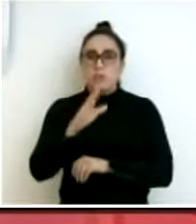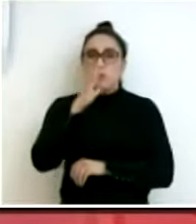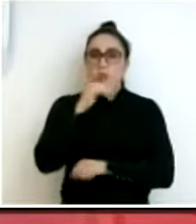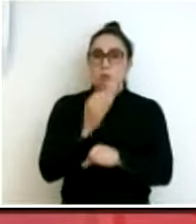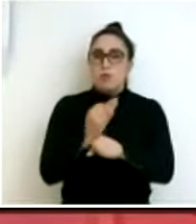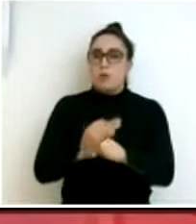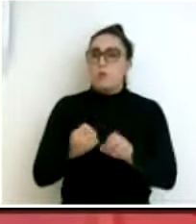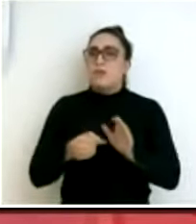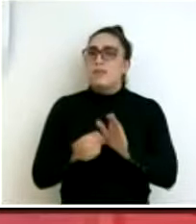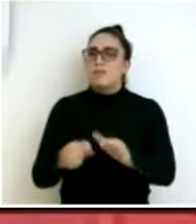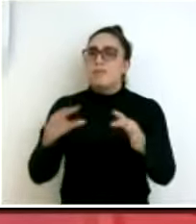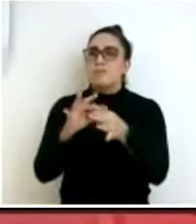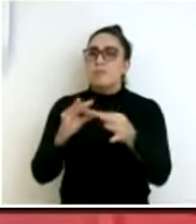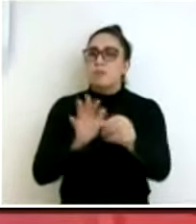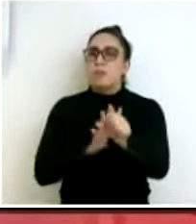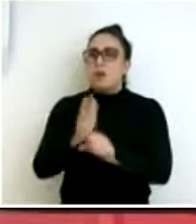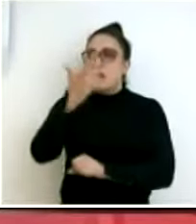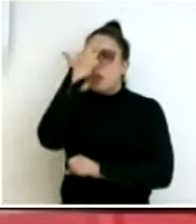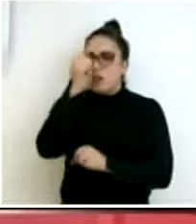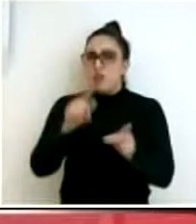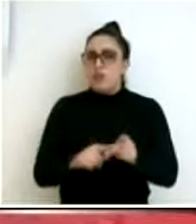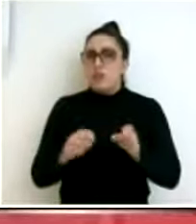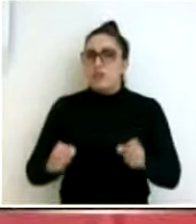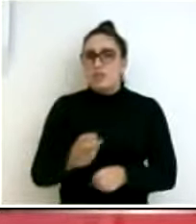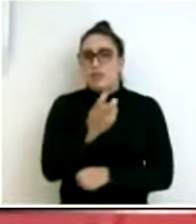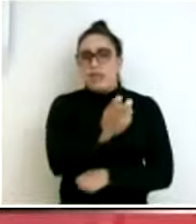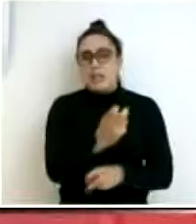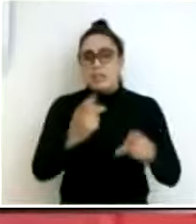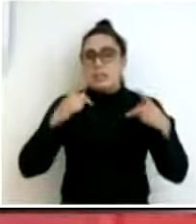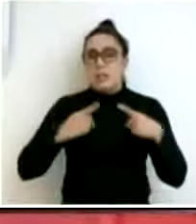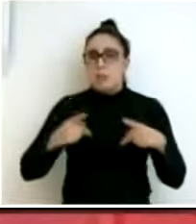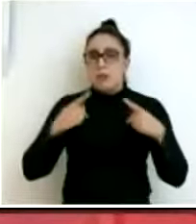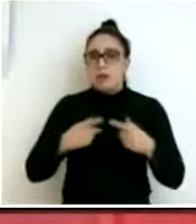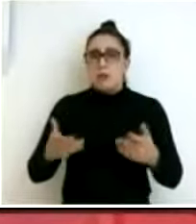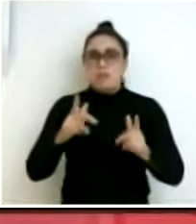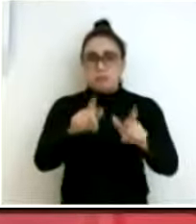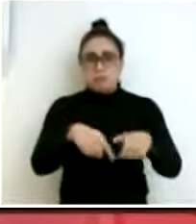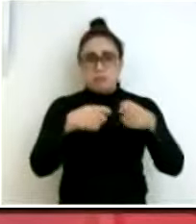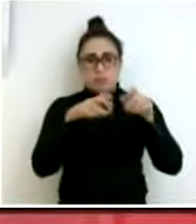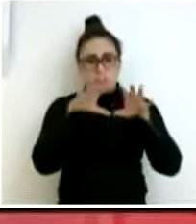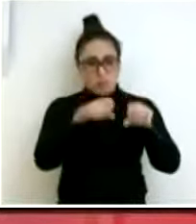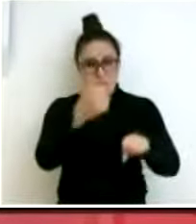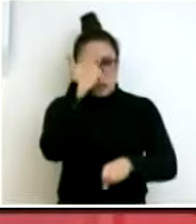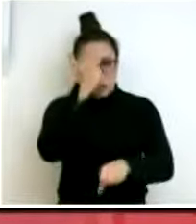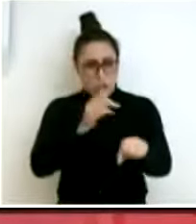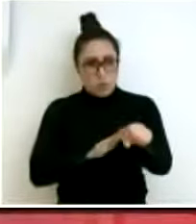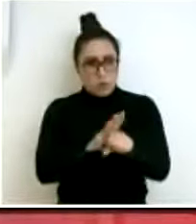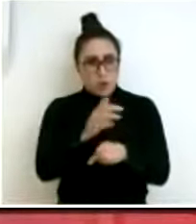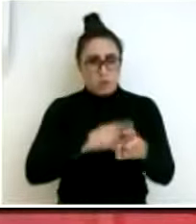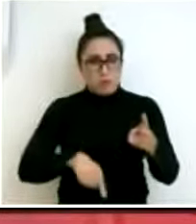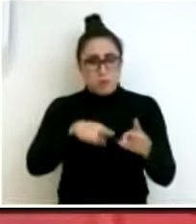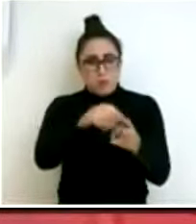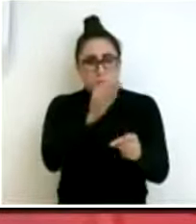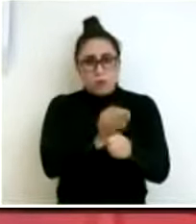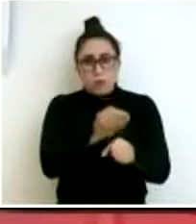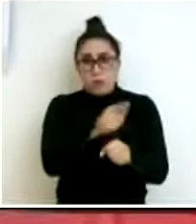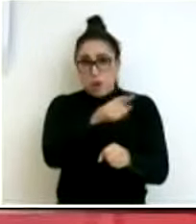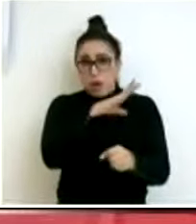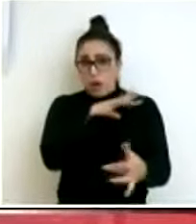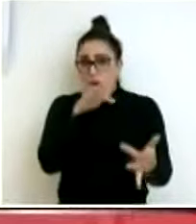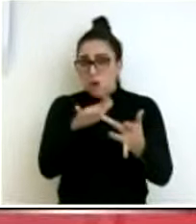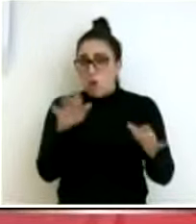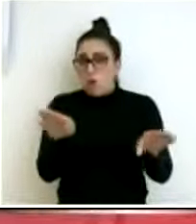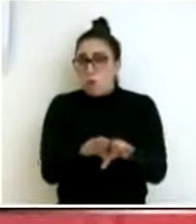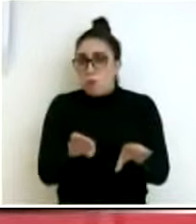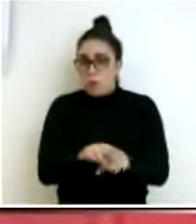habido una explicación de dónde se encuentra, bajo qué cargos y en qué condiciones. Esto es